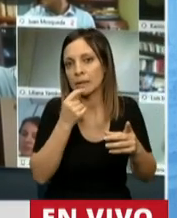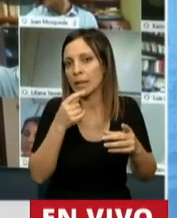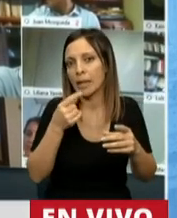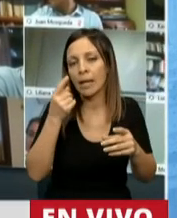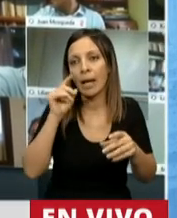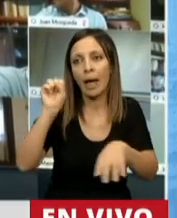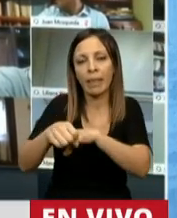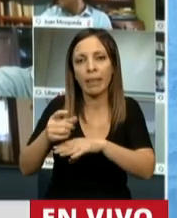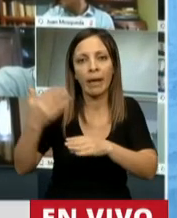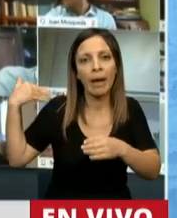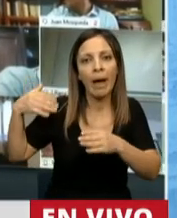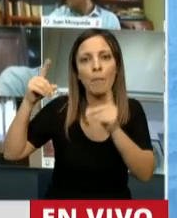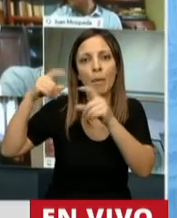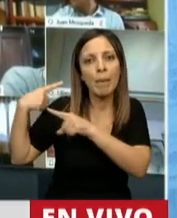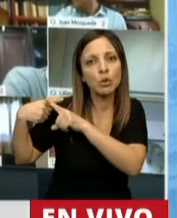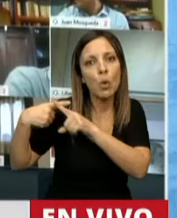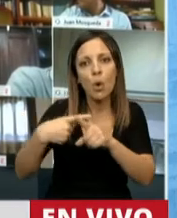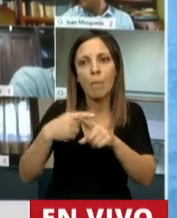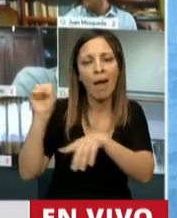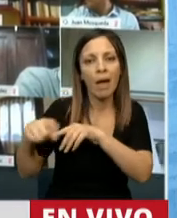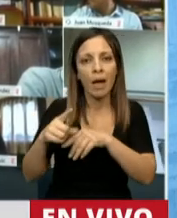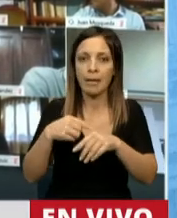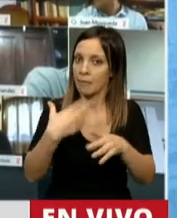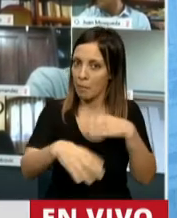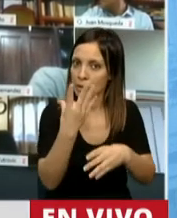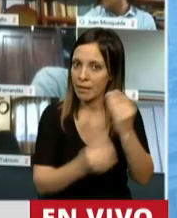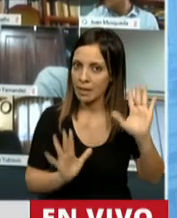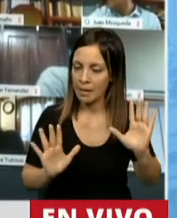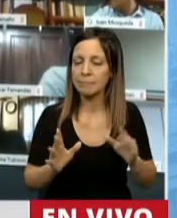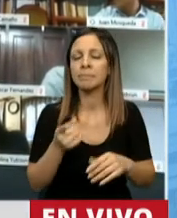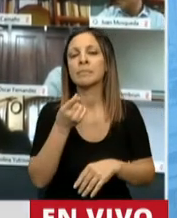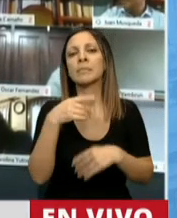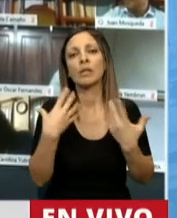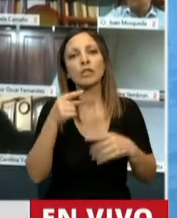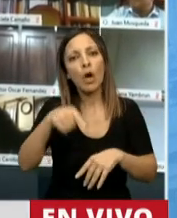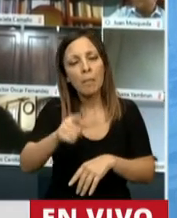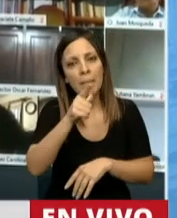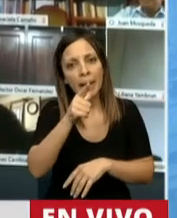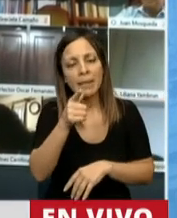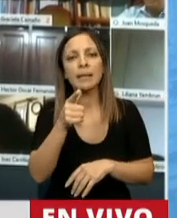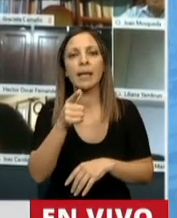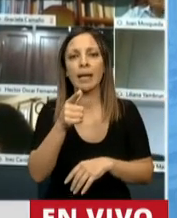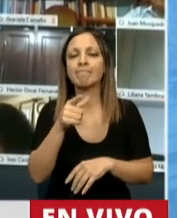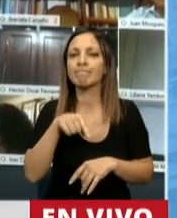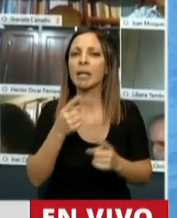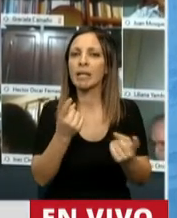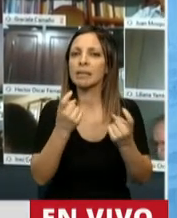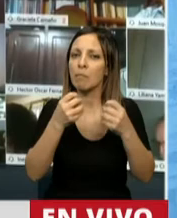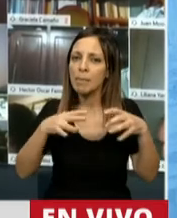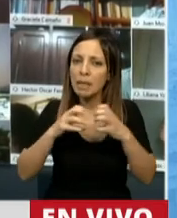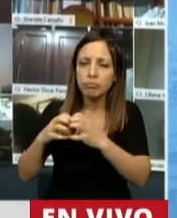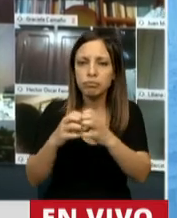vamos a pifiar al diagnóstico y no vamos a terminar saliendo como corresponde hacia adelante. Entonces, hoy creo que tenemos que empezar a